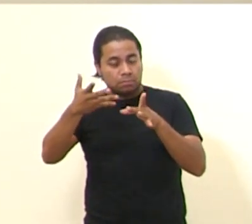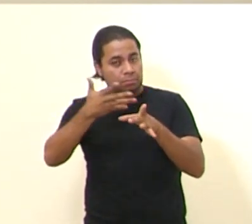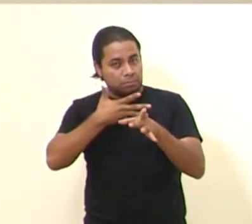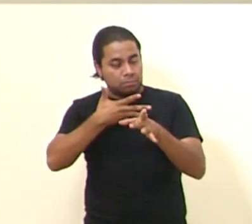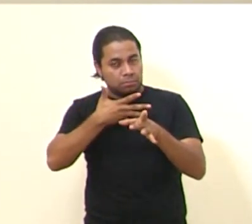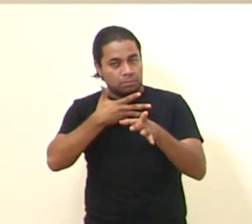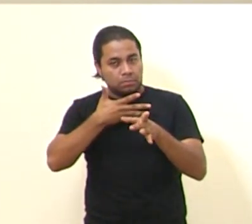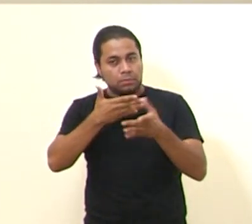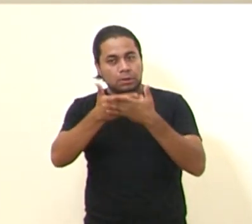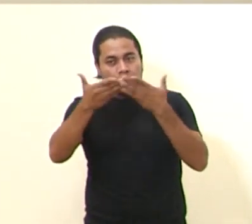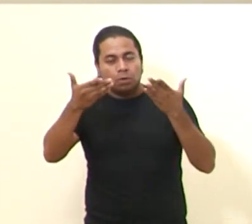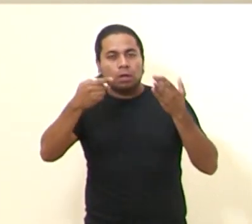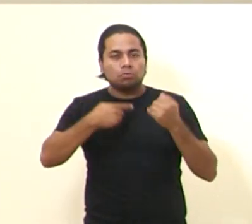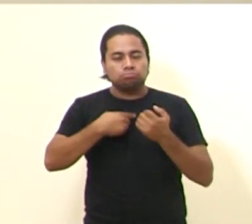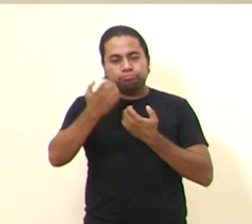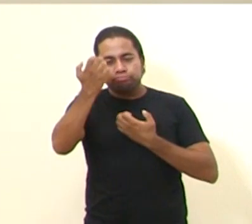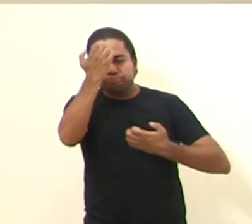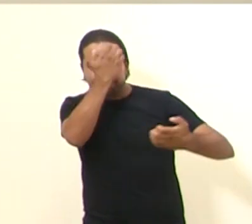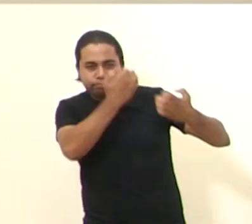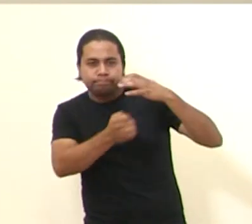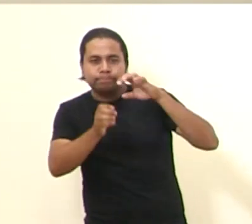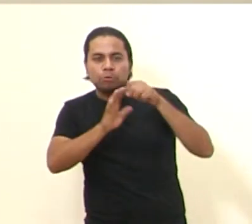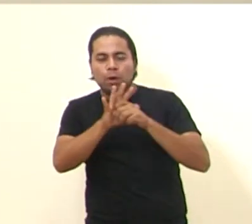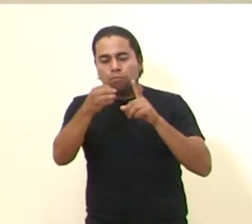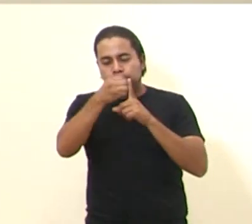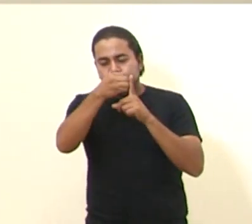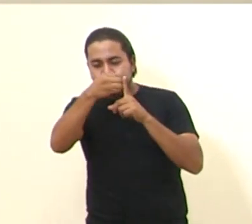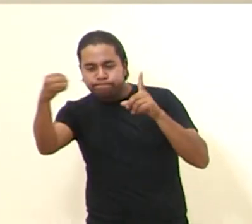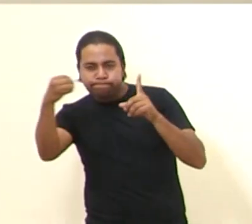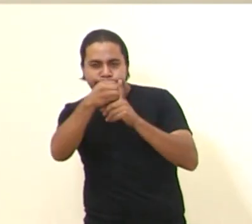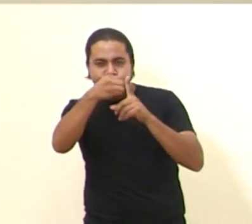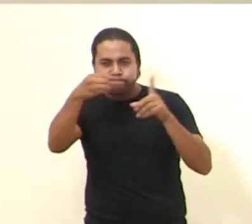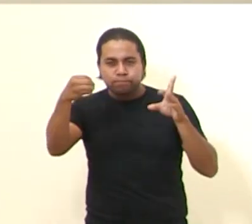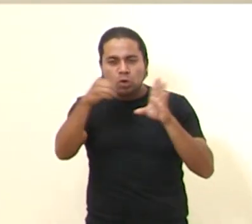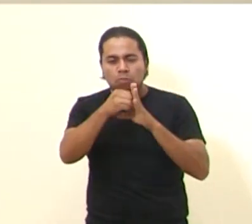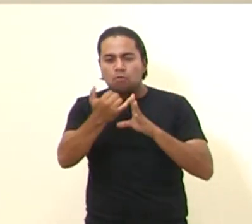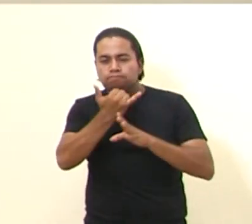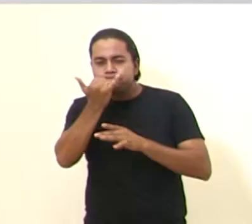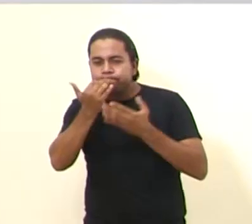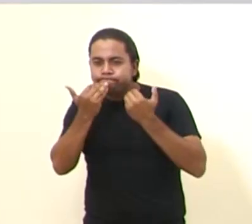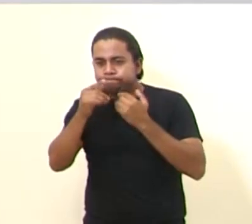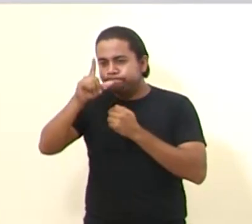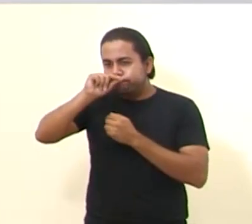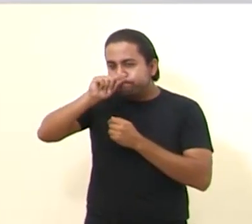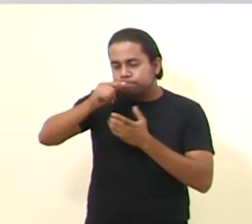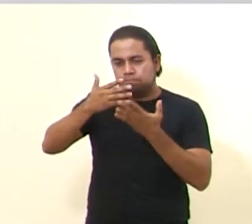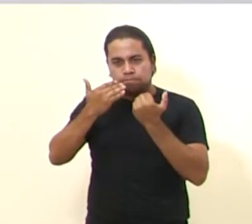la coherencia y la ortografía de lo que escribí.